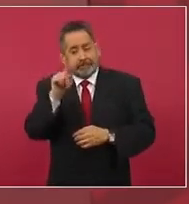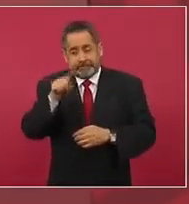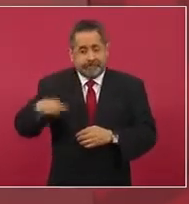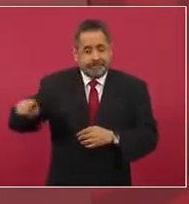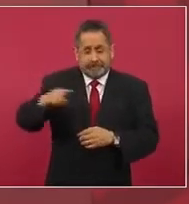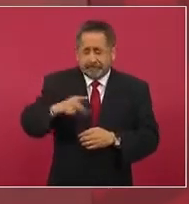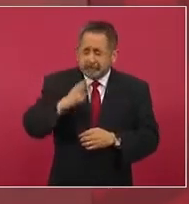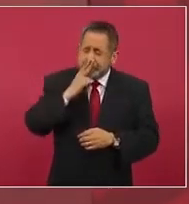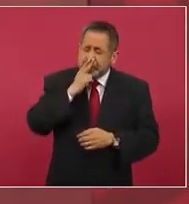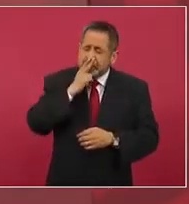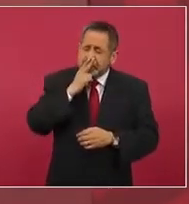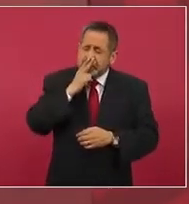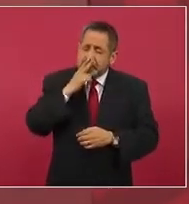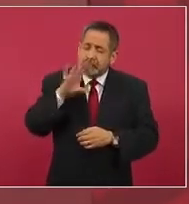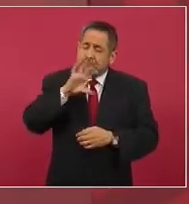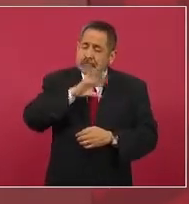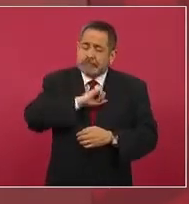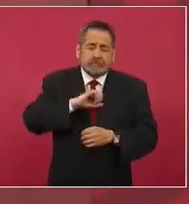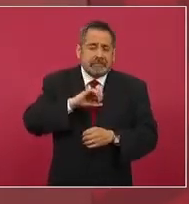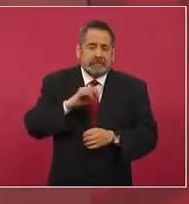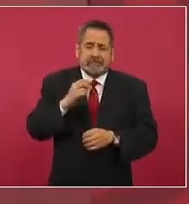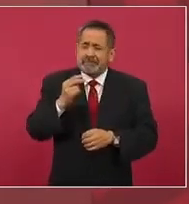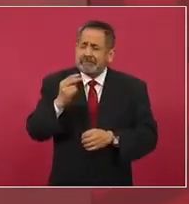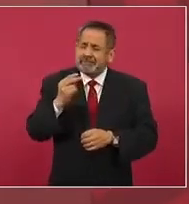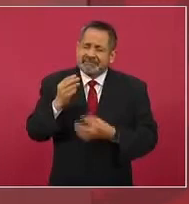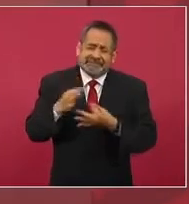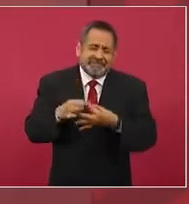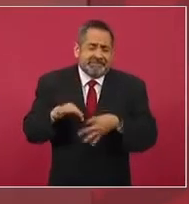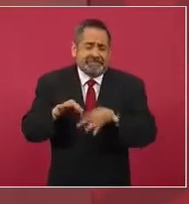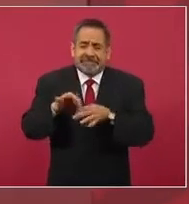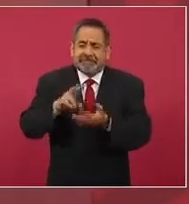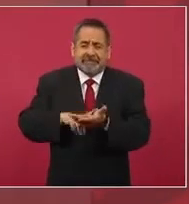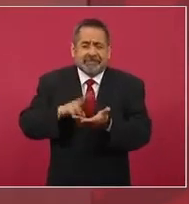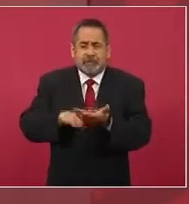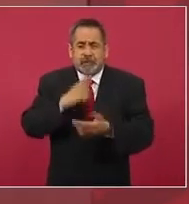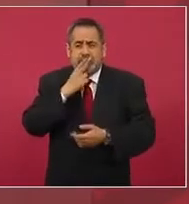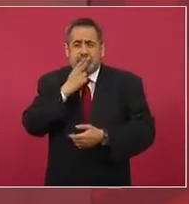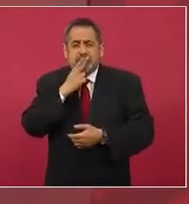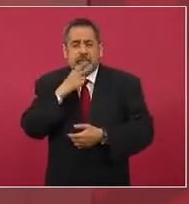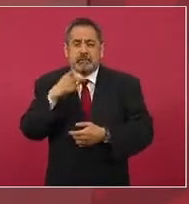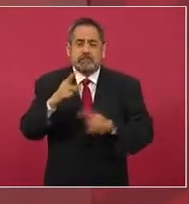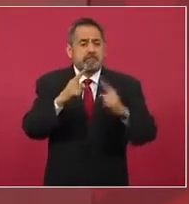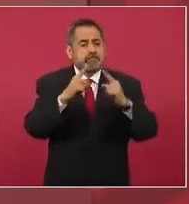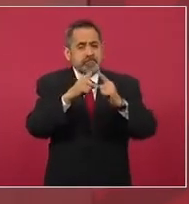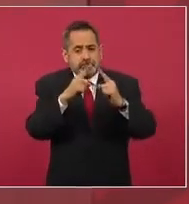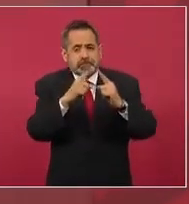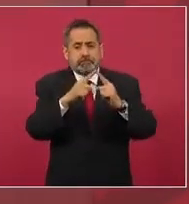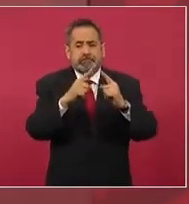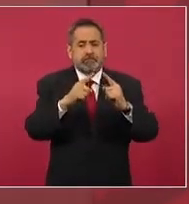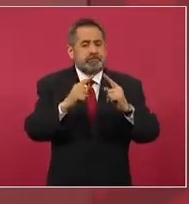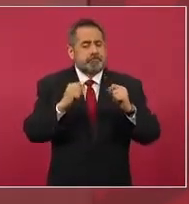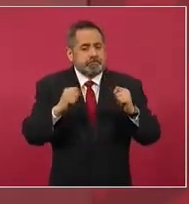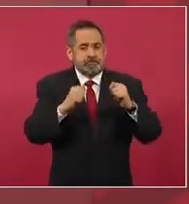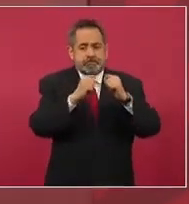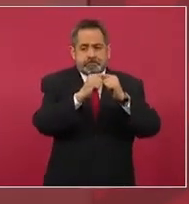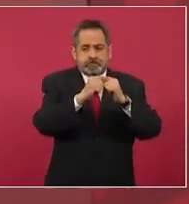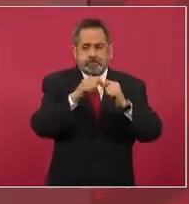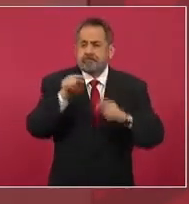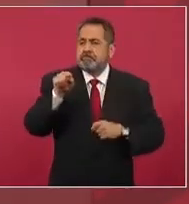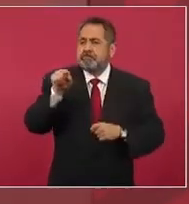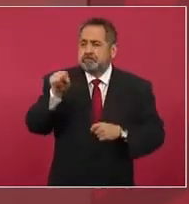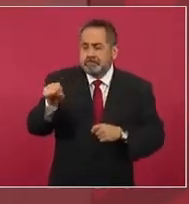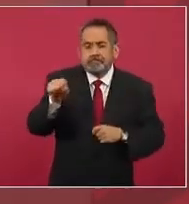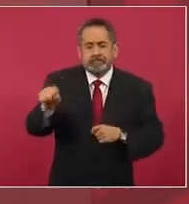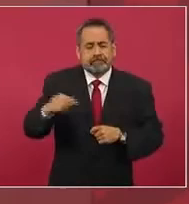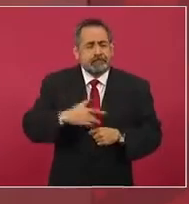importa también muchísimo su iglesia, su templo. Ese es el sentimiento